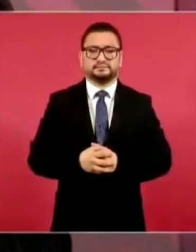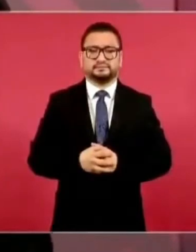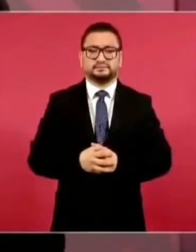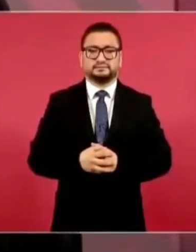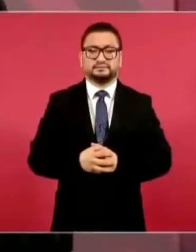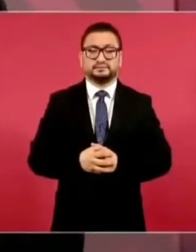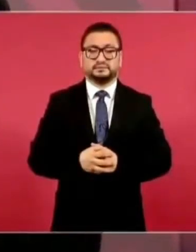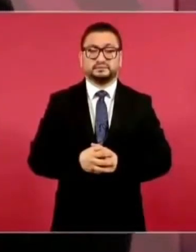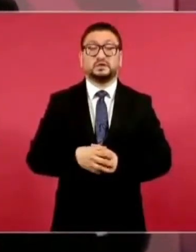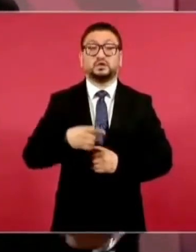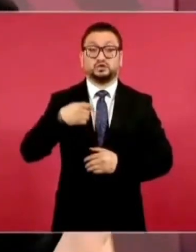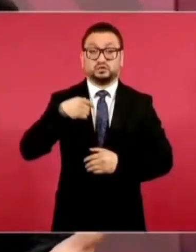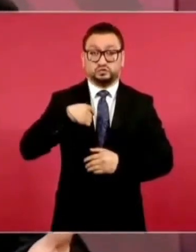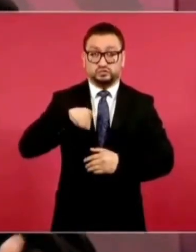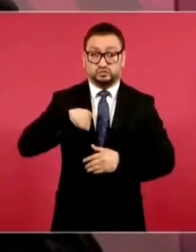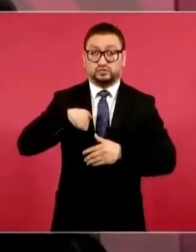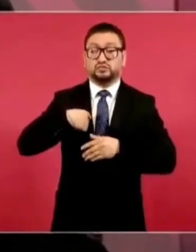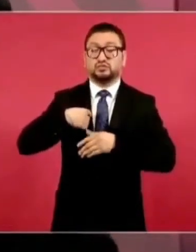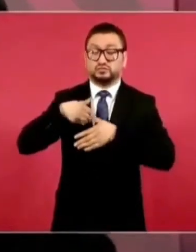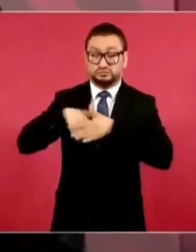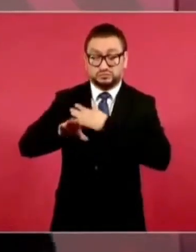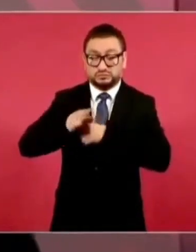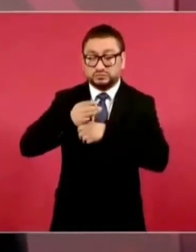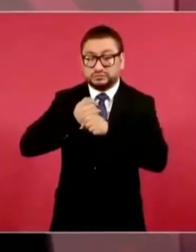Ahora que me estoy metiendo